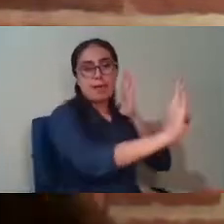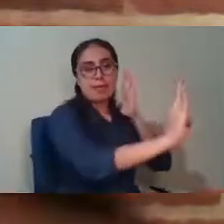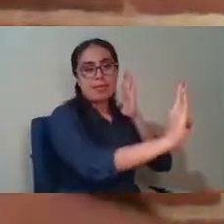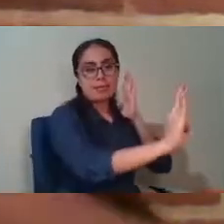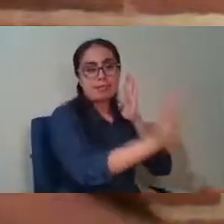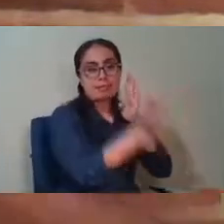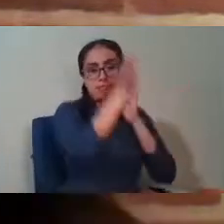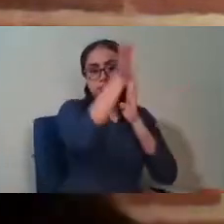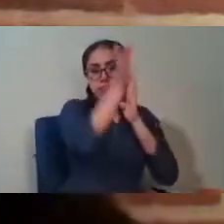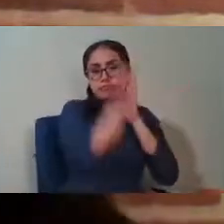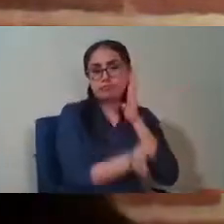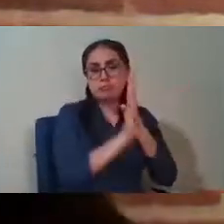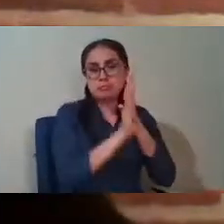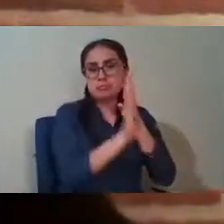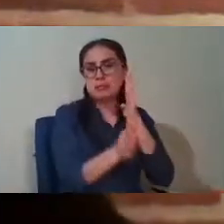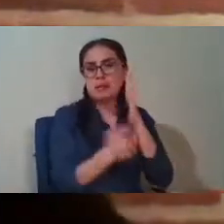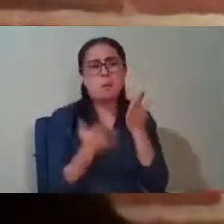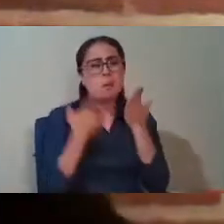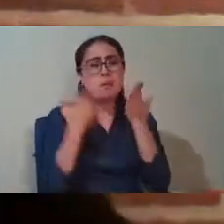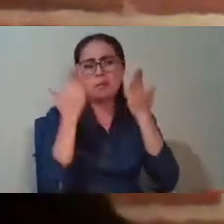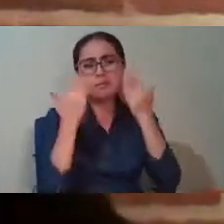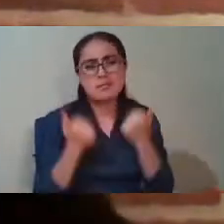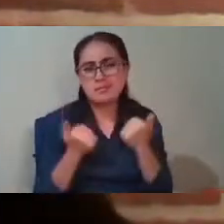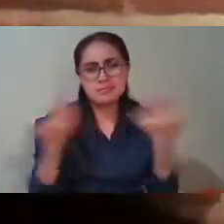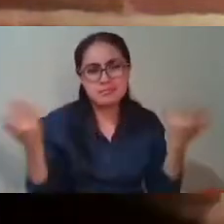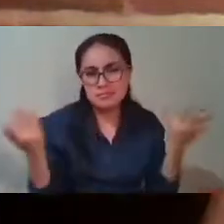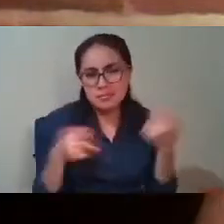pared. El mundo no está parcelado.